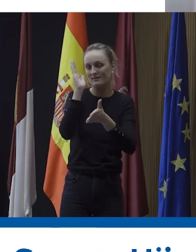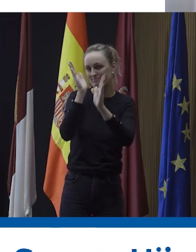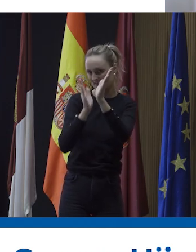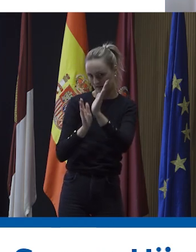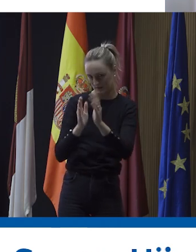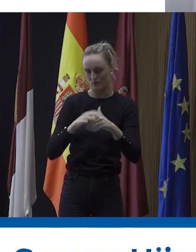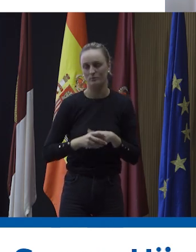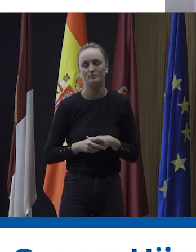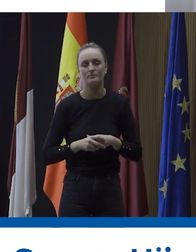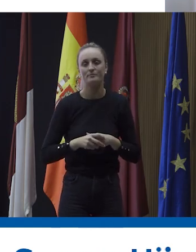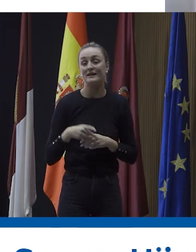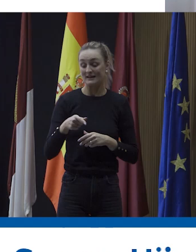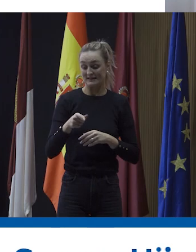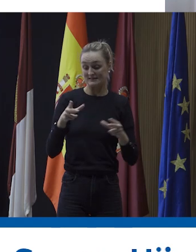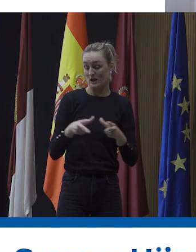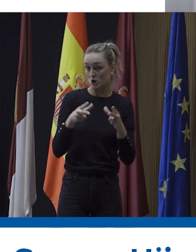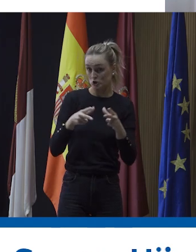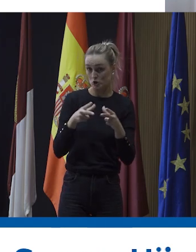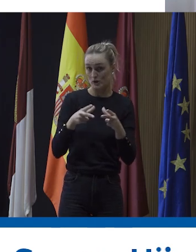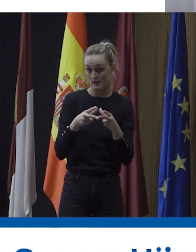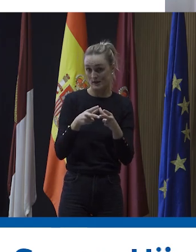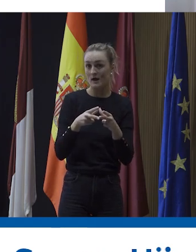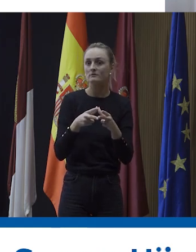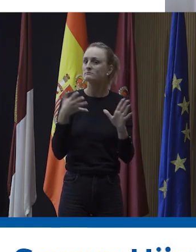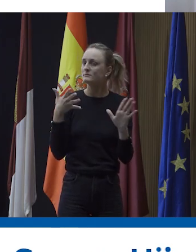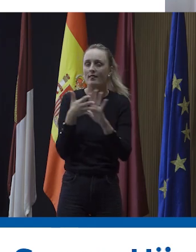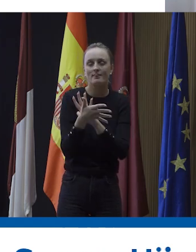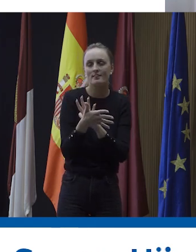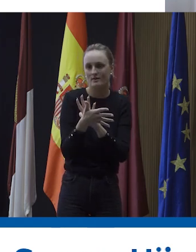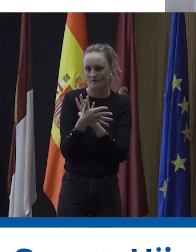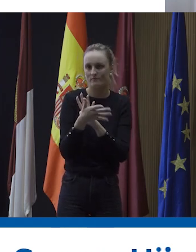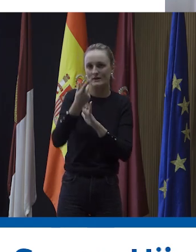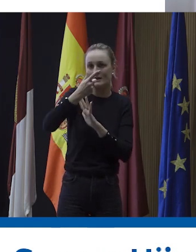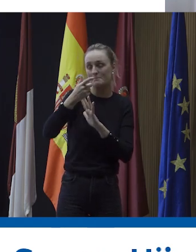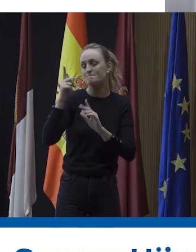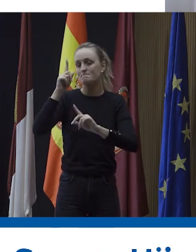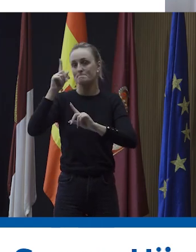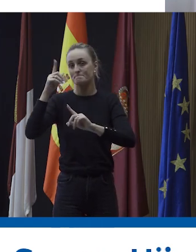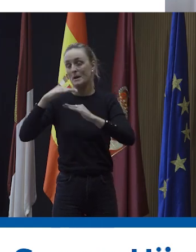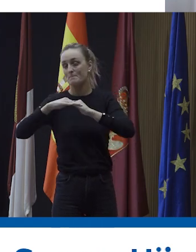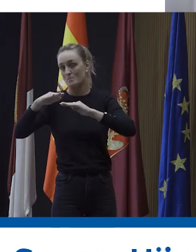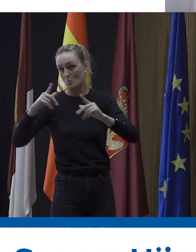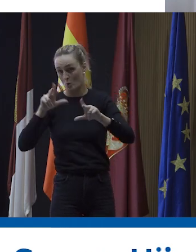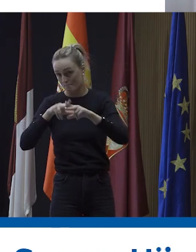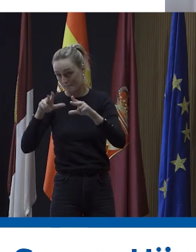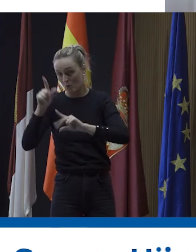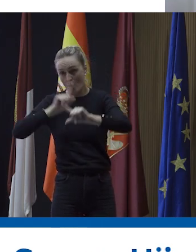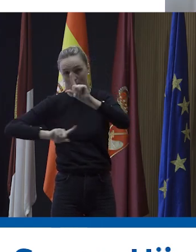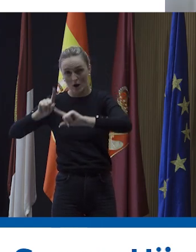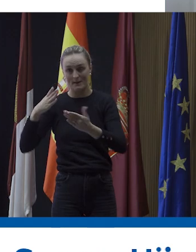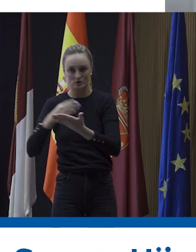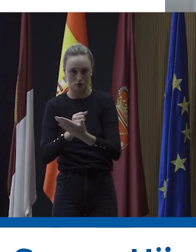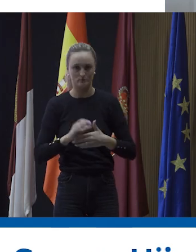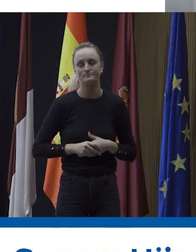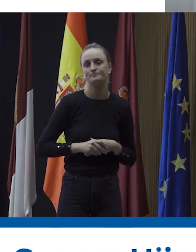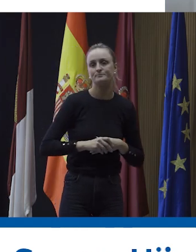tratamientos? Entonces, esta sociedad hace una perfecta definición de todos los problemas del suelo pélvico. Comenzamos con la